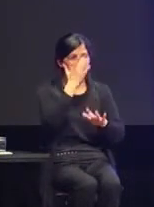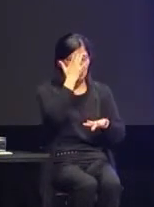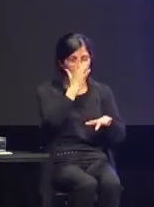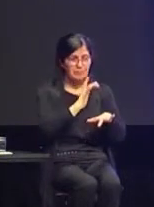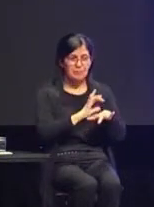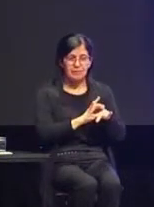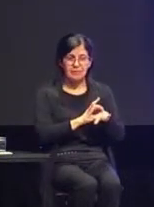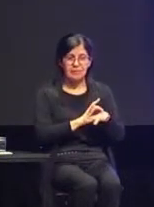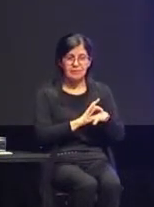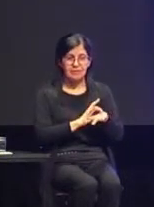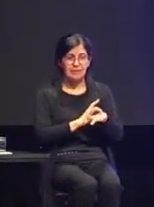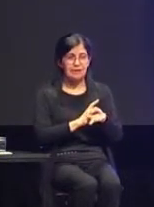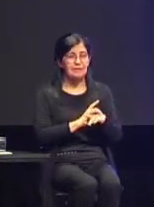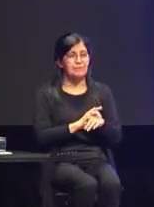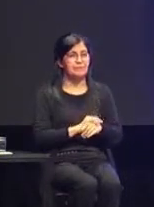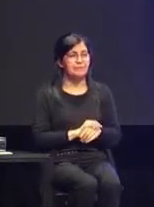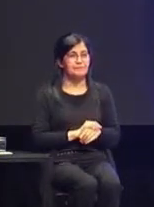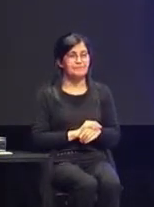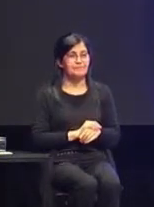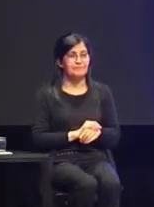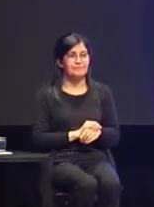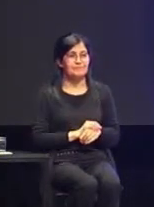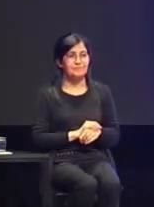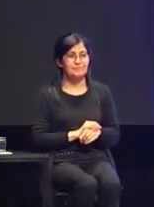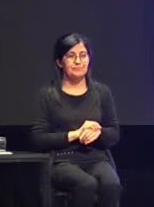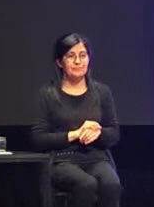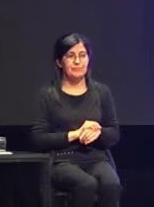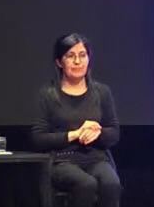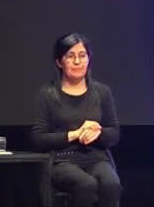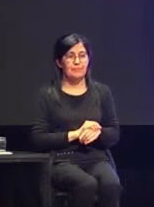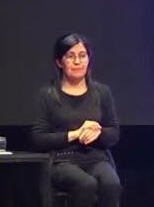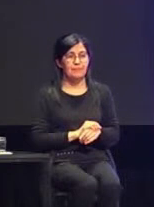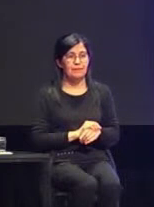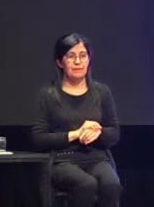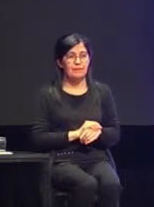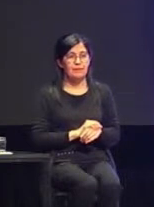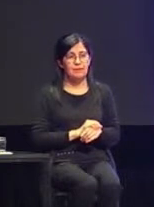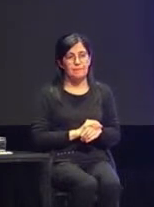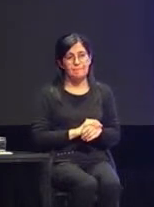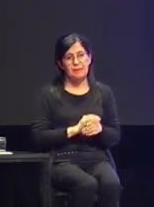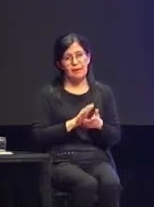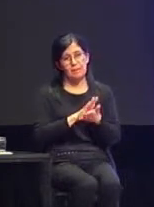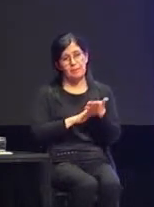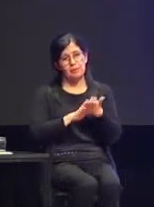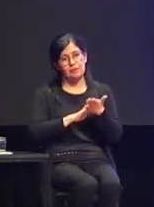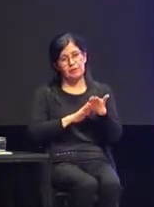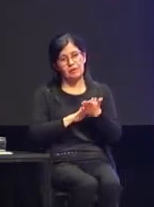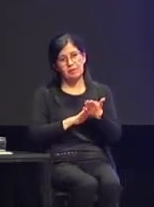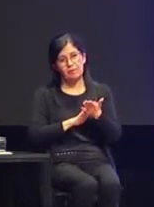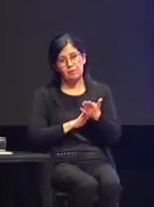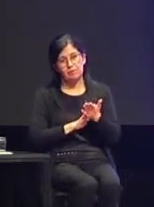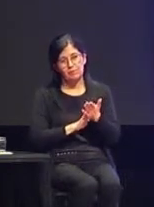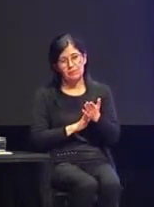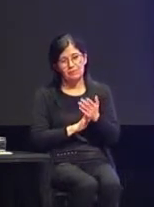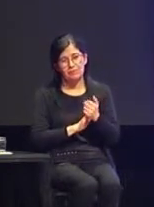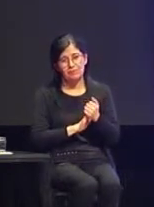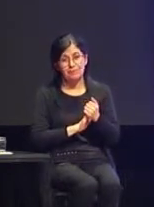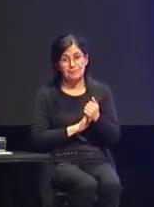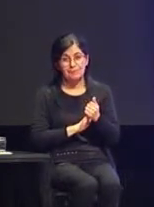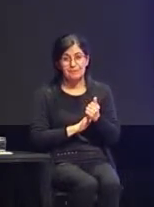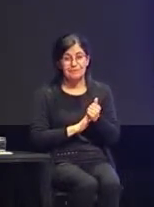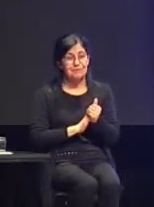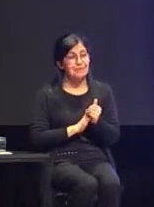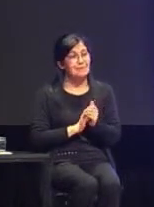no transmisibles a nivel mundial. Los eventos adversos, caída de paciente, errores de medicación,